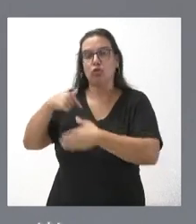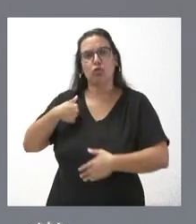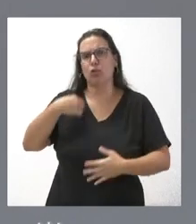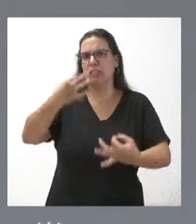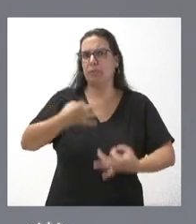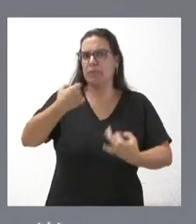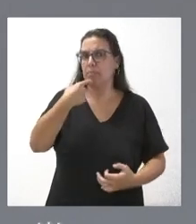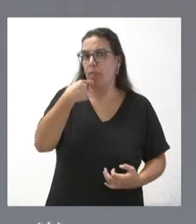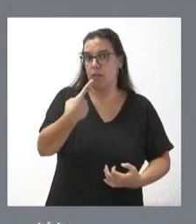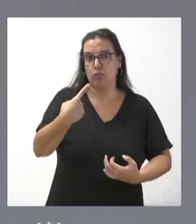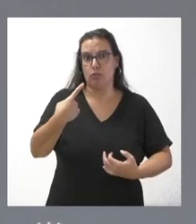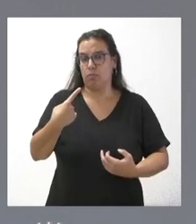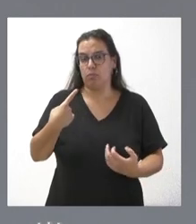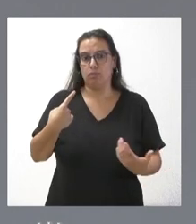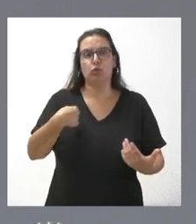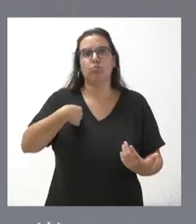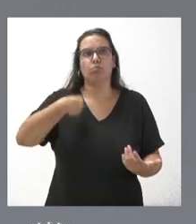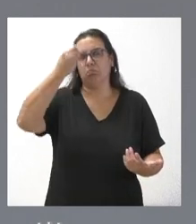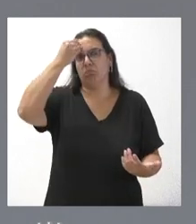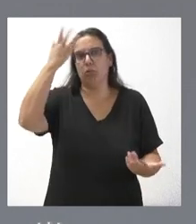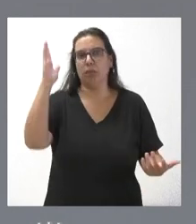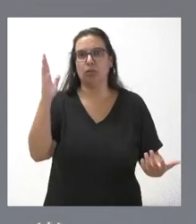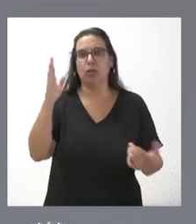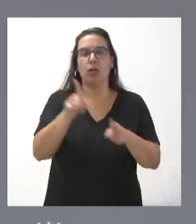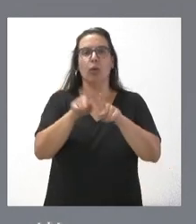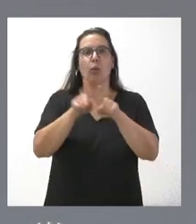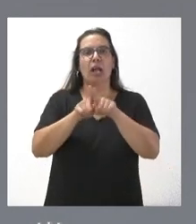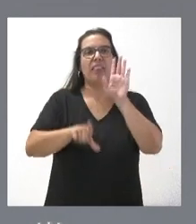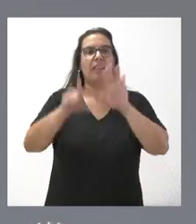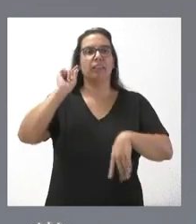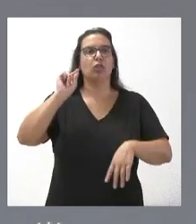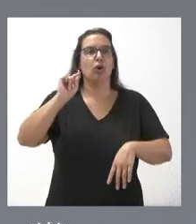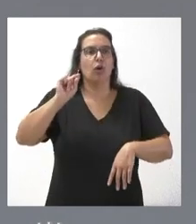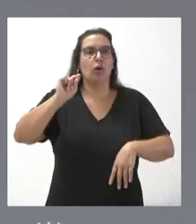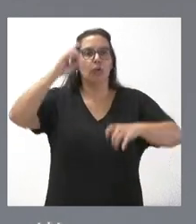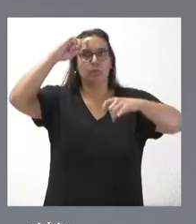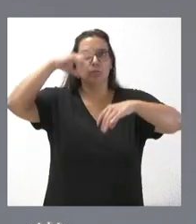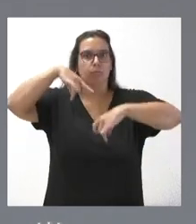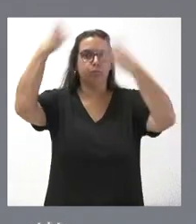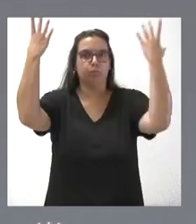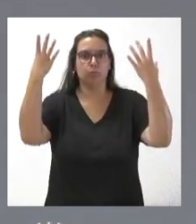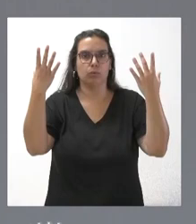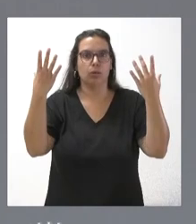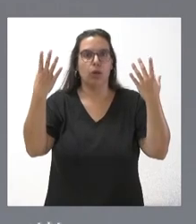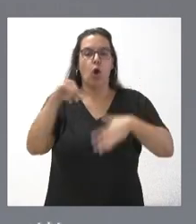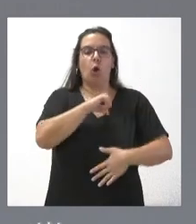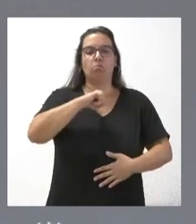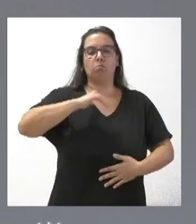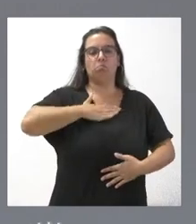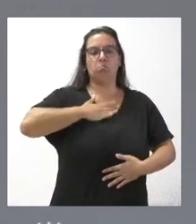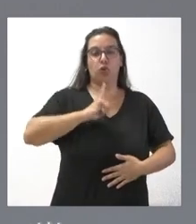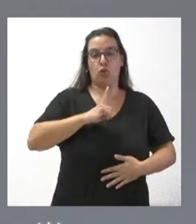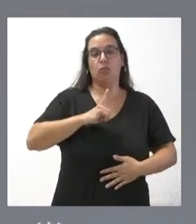principio. Yo no creo en las decisiones que se toman ocurrencial ni subjetivamente. Creo